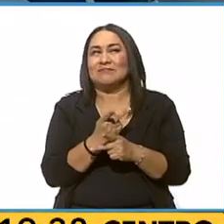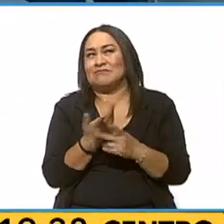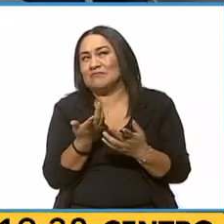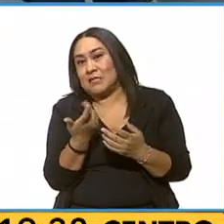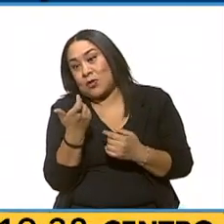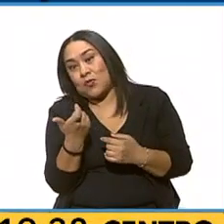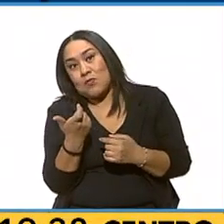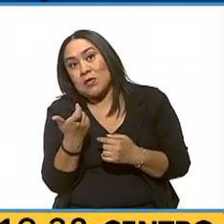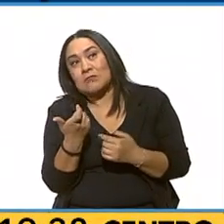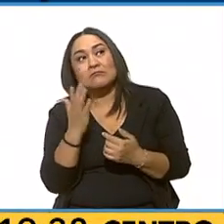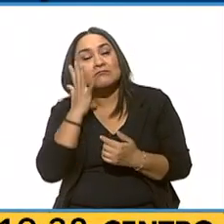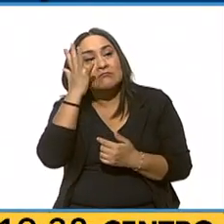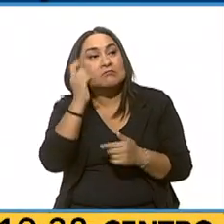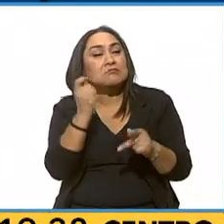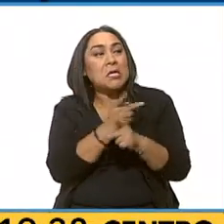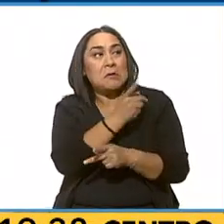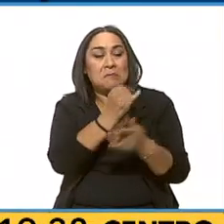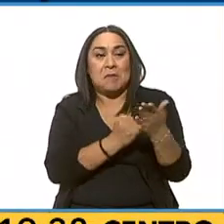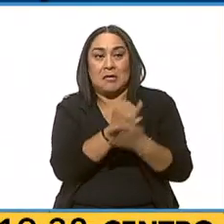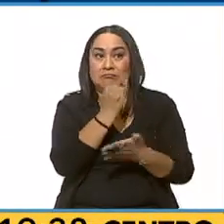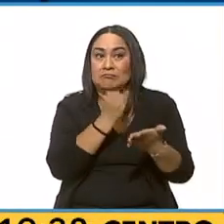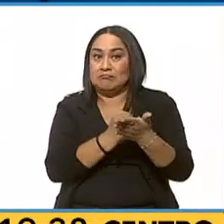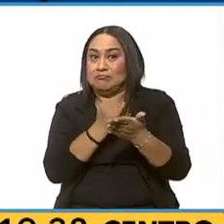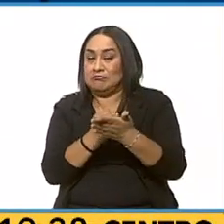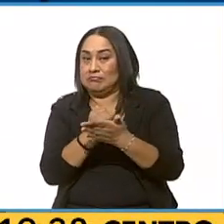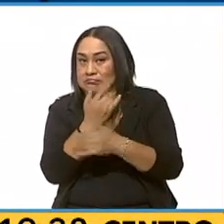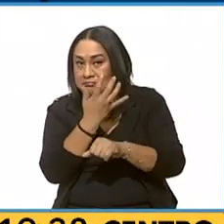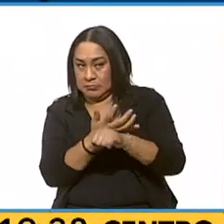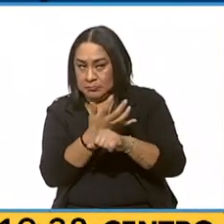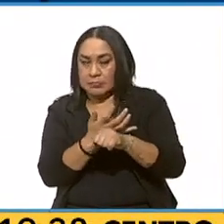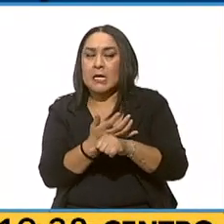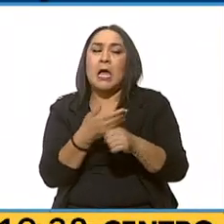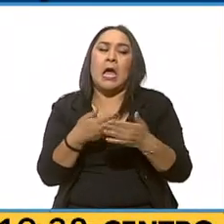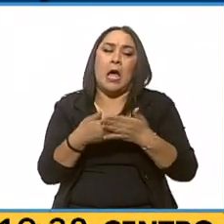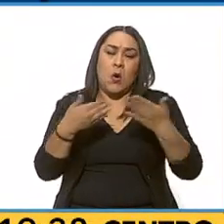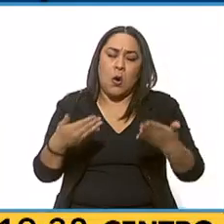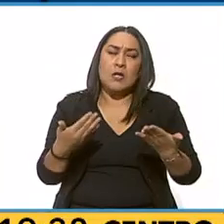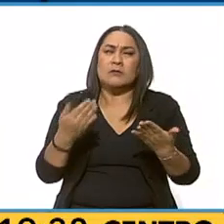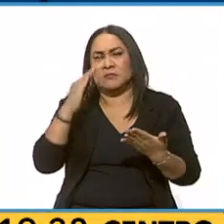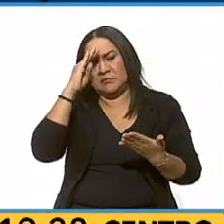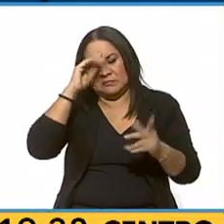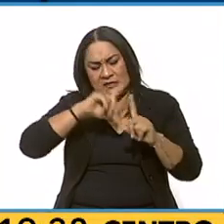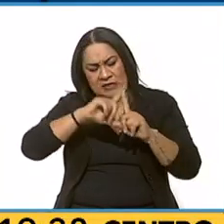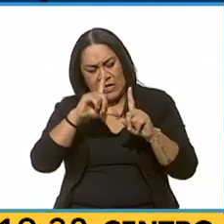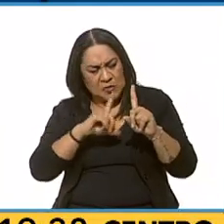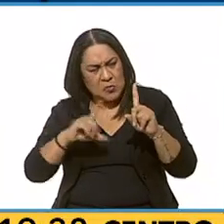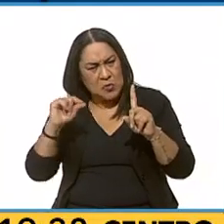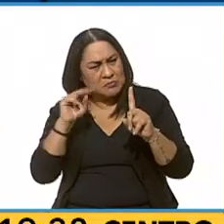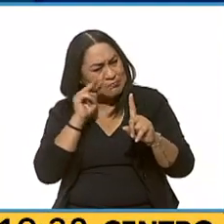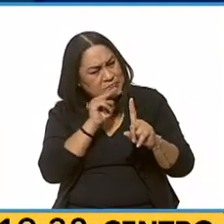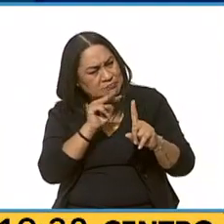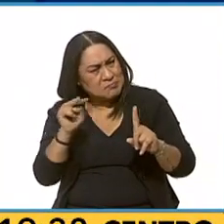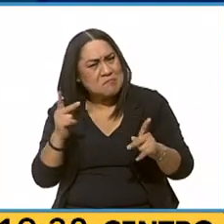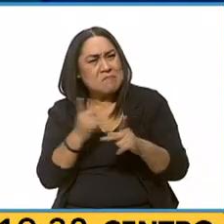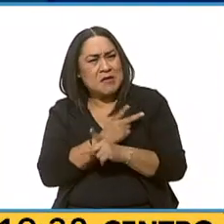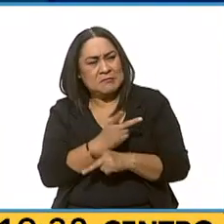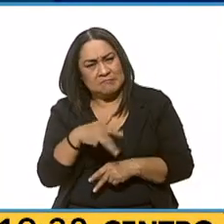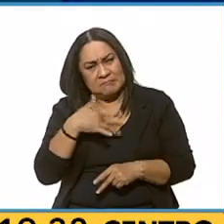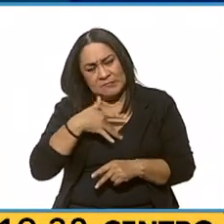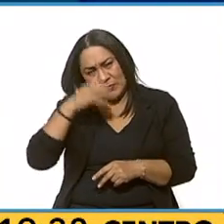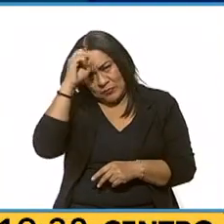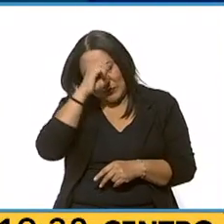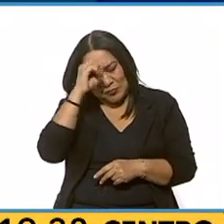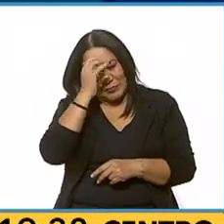económico ante las medidas arancelarias, pero ahora hablamos del panorama nacional. ¿Qué tenemos que tener en